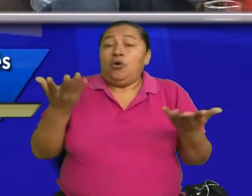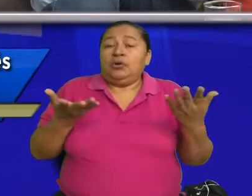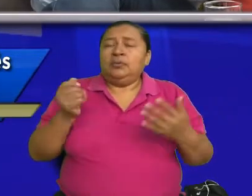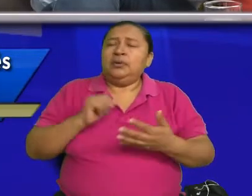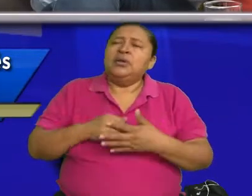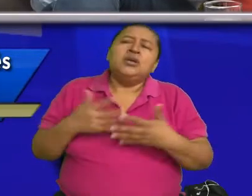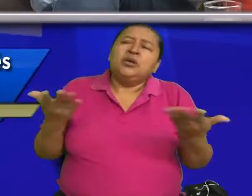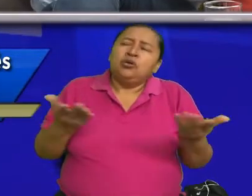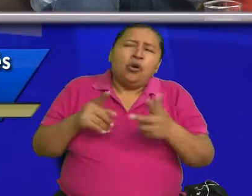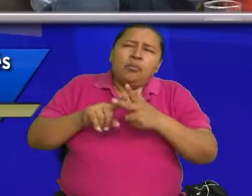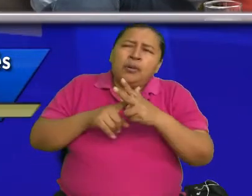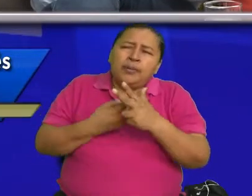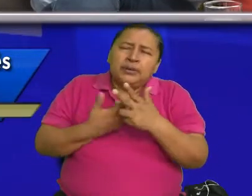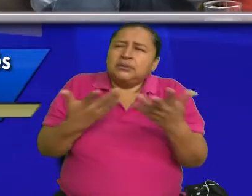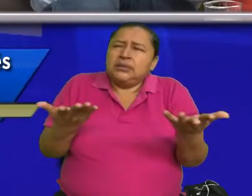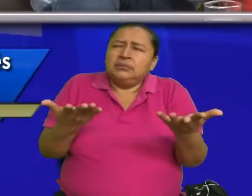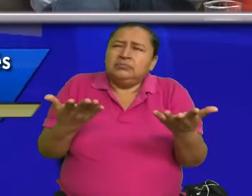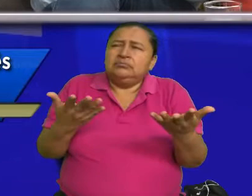¿Y cómo nacen